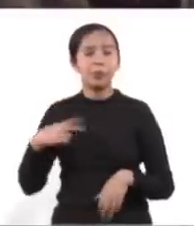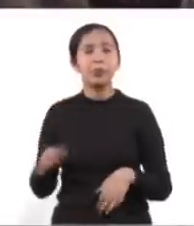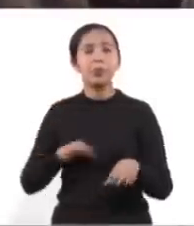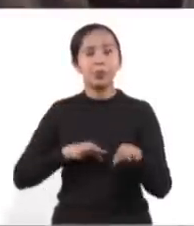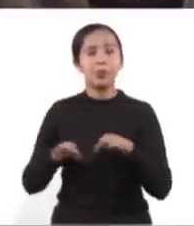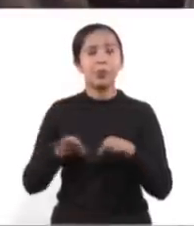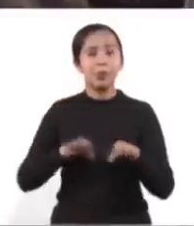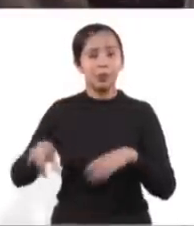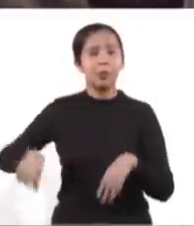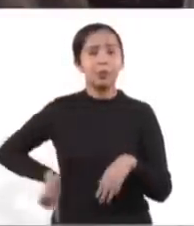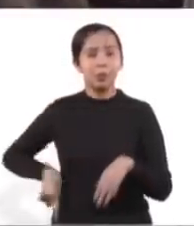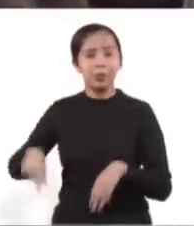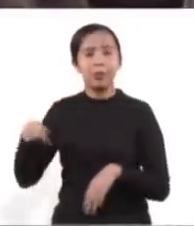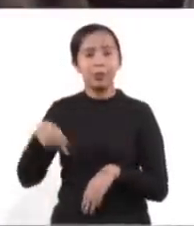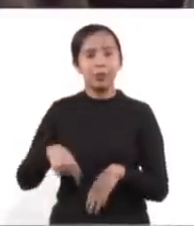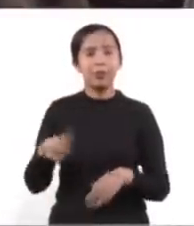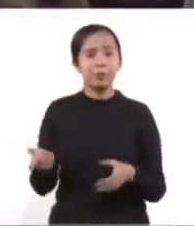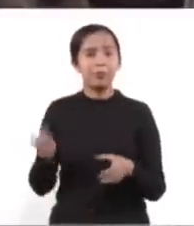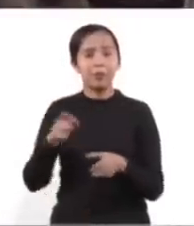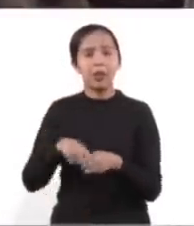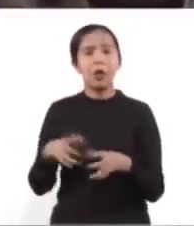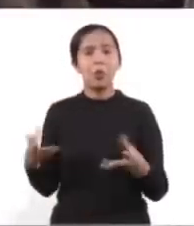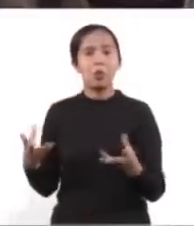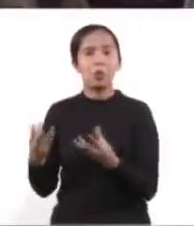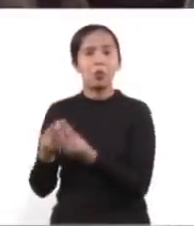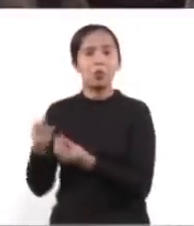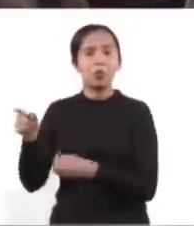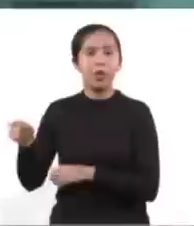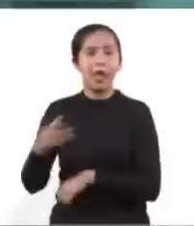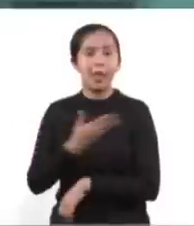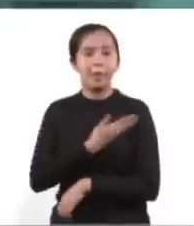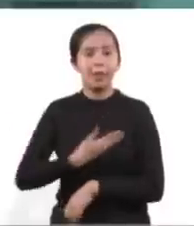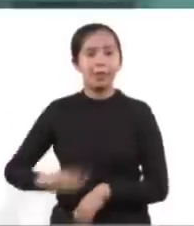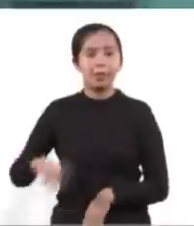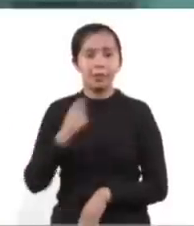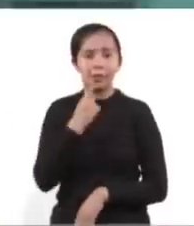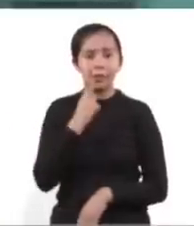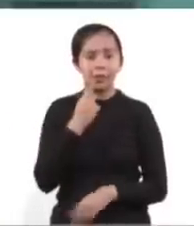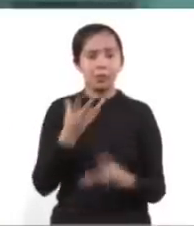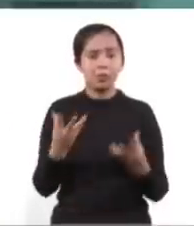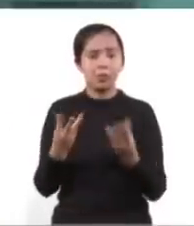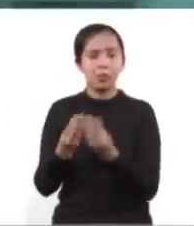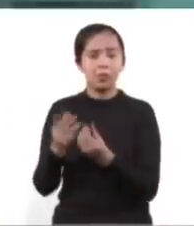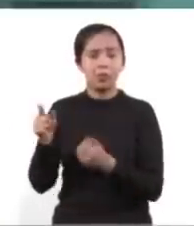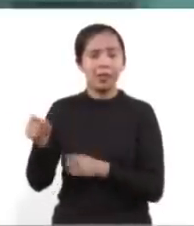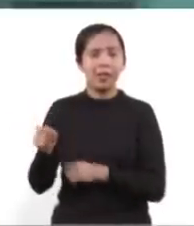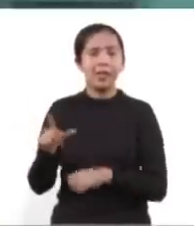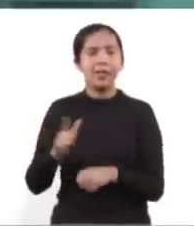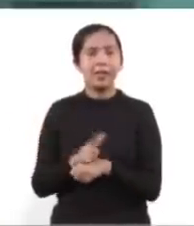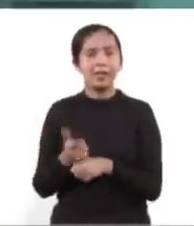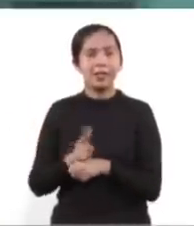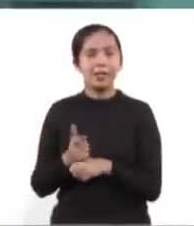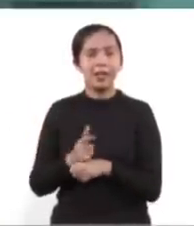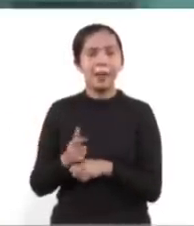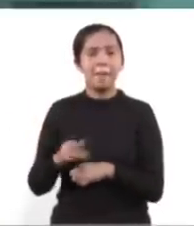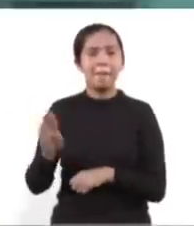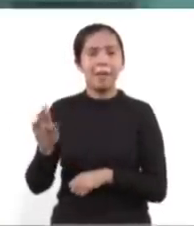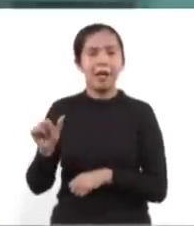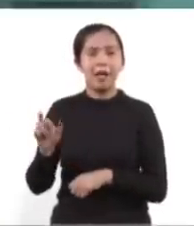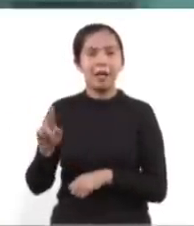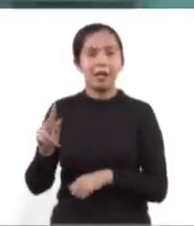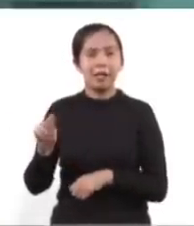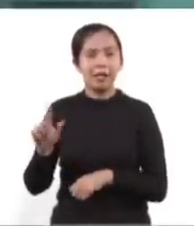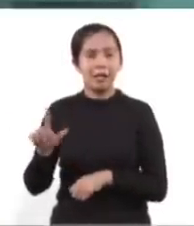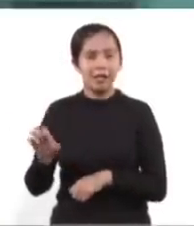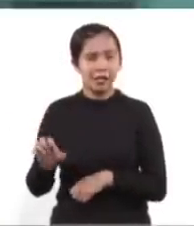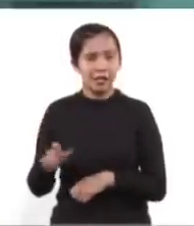de la ciudad, en el gobierno de México, con el presidente López Obrador, con el licenciado Bartlett al frente de CFE,